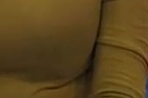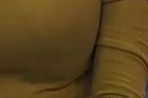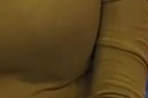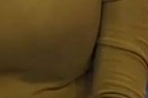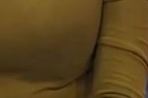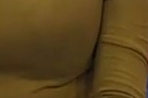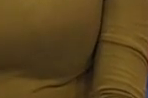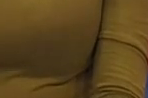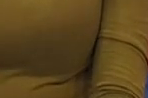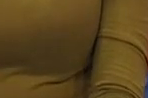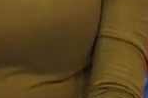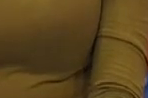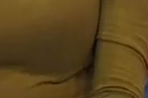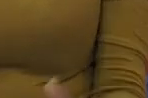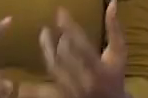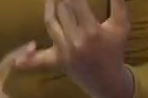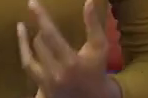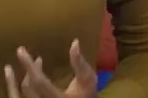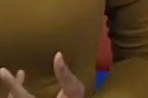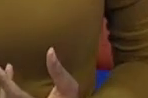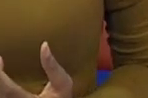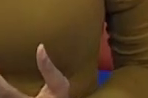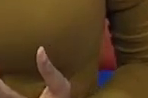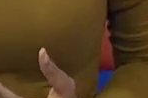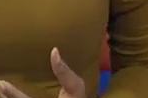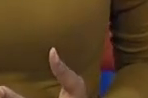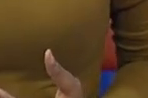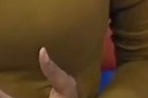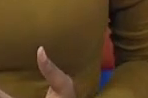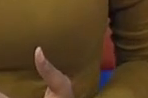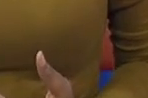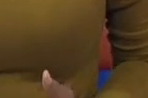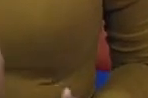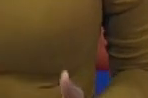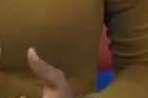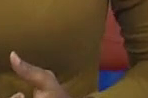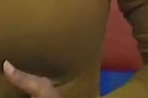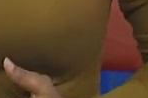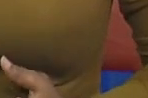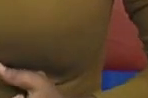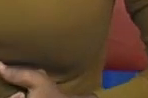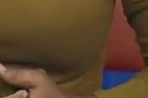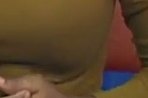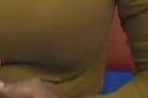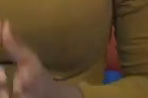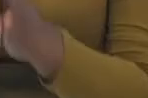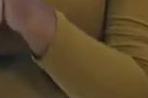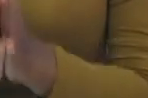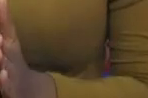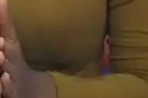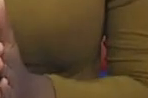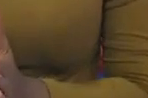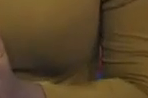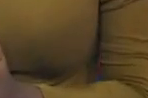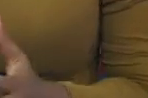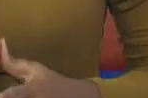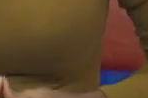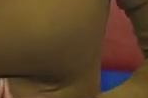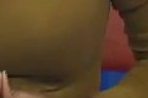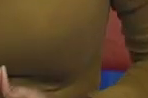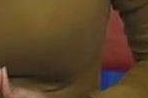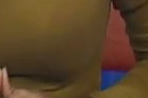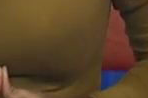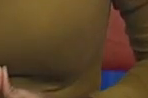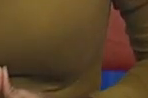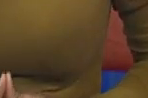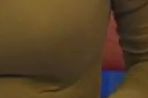también aquellos que tienen algún tipo de discapacidad, solamente tienen que presentar la cédula y también presentar su carnet. Así que no lo olviden,